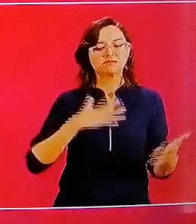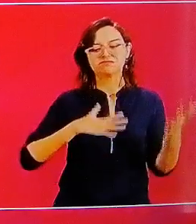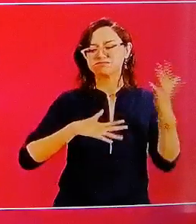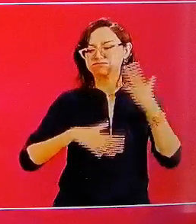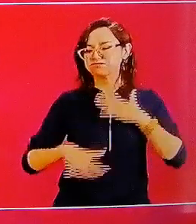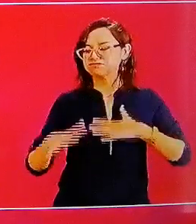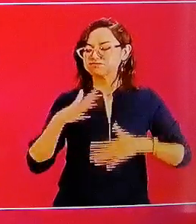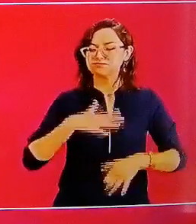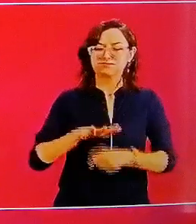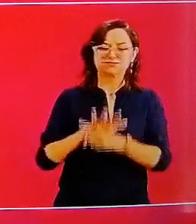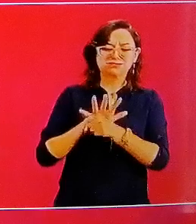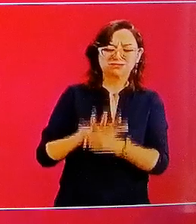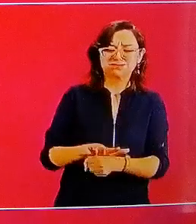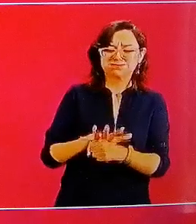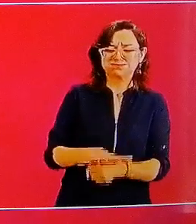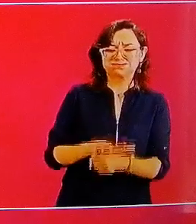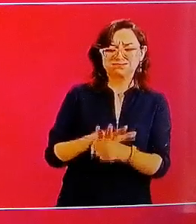una presión